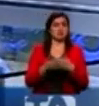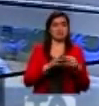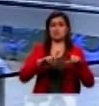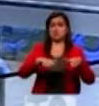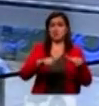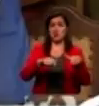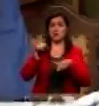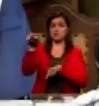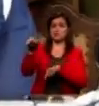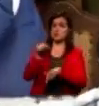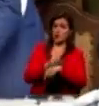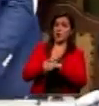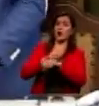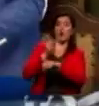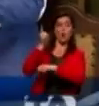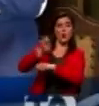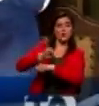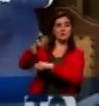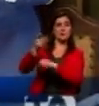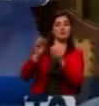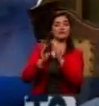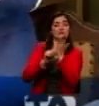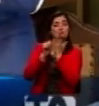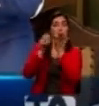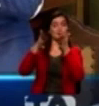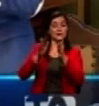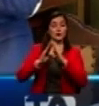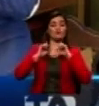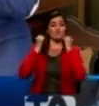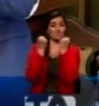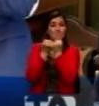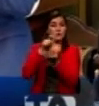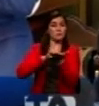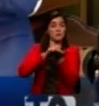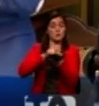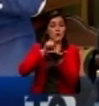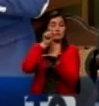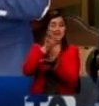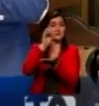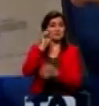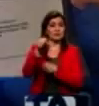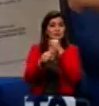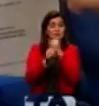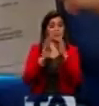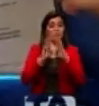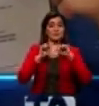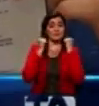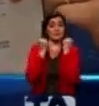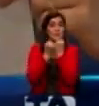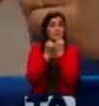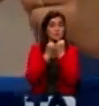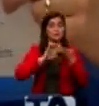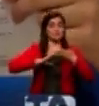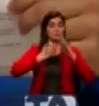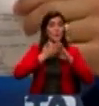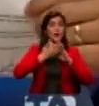acuerdos. Por 100 años se firma este contrato de uso de la sede de la CONAIE entre el Ministerio de Inclusión Económica y Social y esa Organización